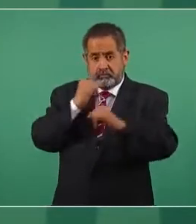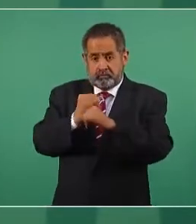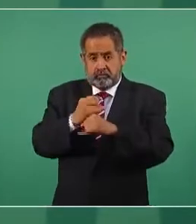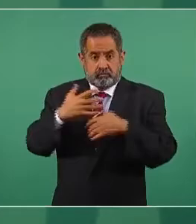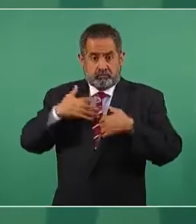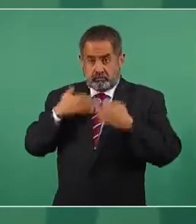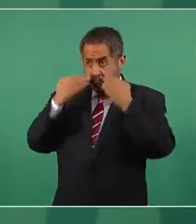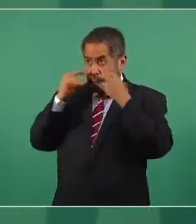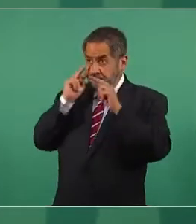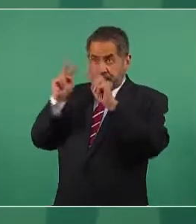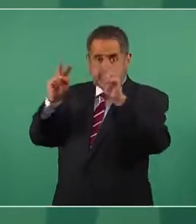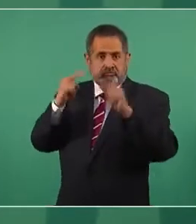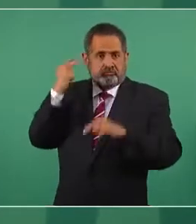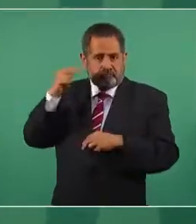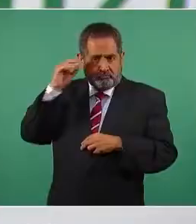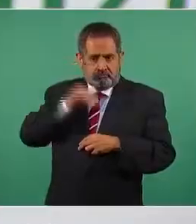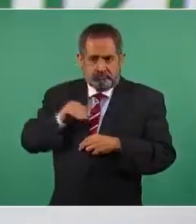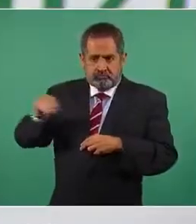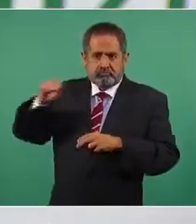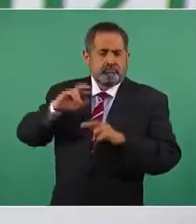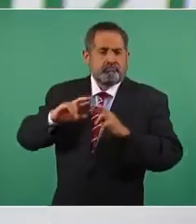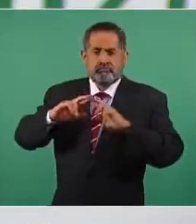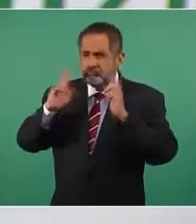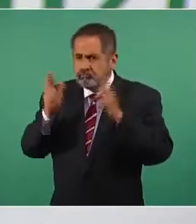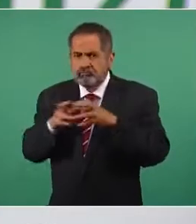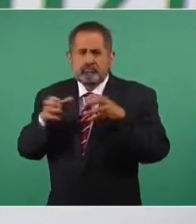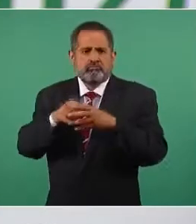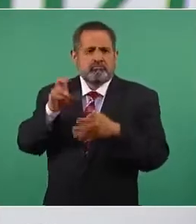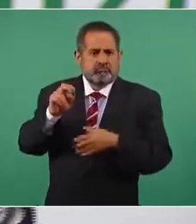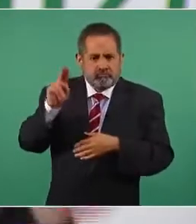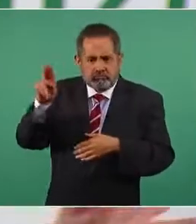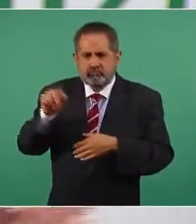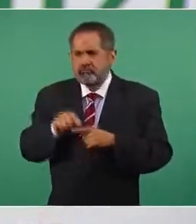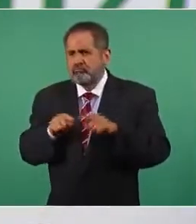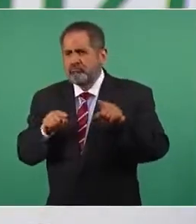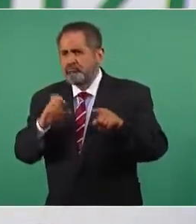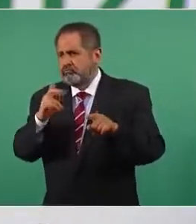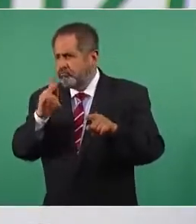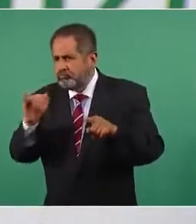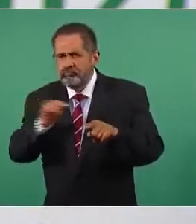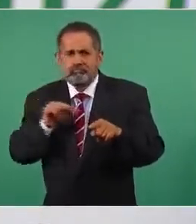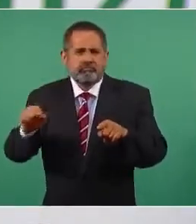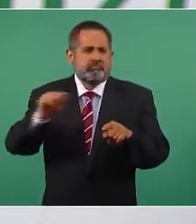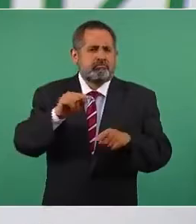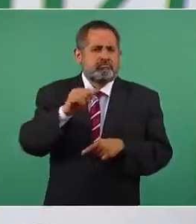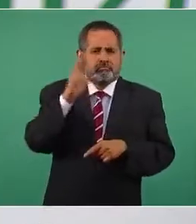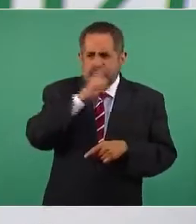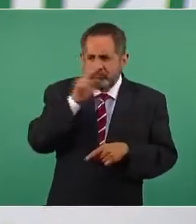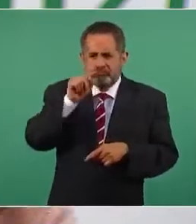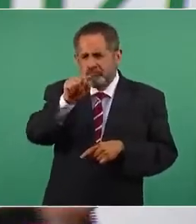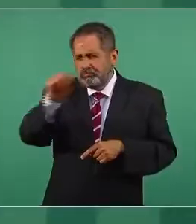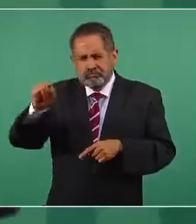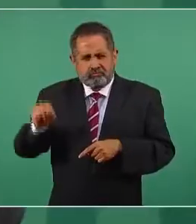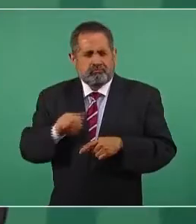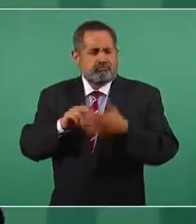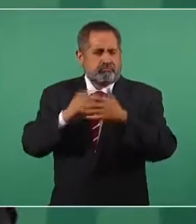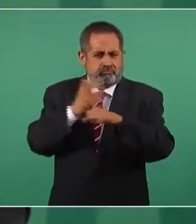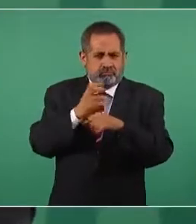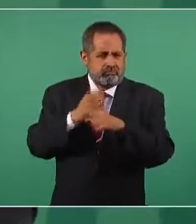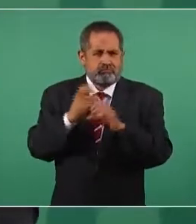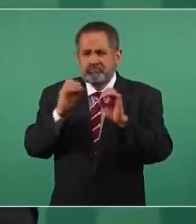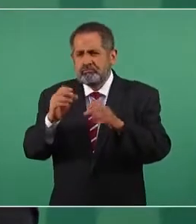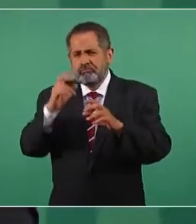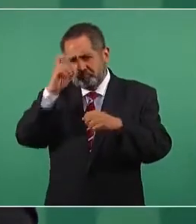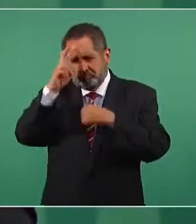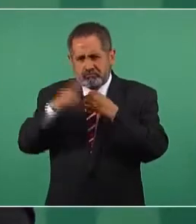visto en mis viajes, en las reuniones, en la ONU, en la CEPI, en Moscú, o en Estados Unidos, o